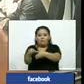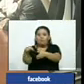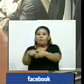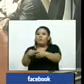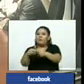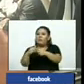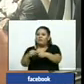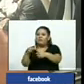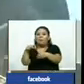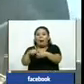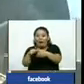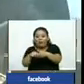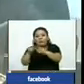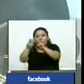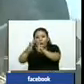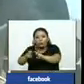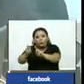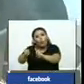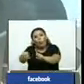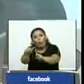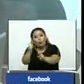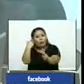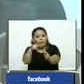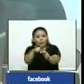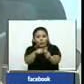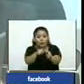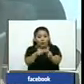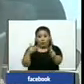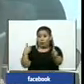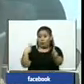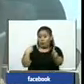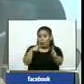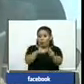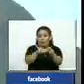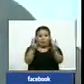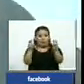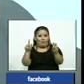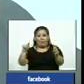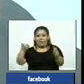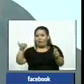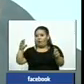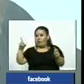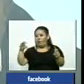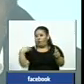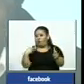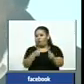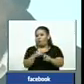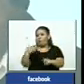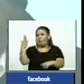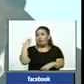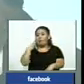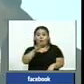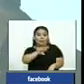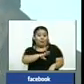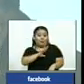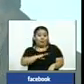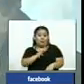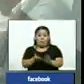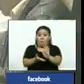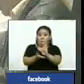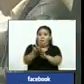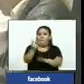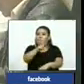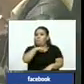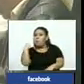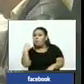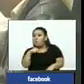que investiga las declaraciones del director de Tejido Social, Carlos Marroquín, sobre el incremento de homicidios en el mes de septiembre,